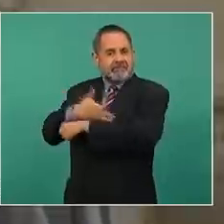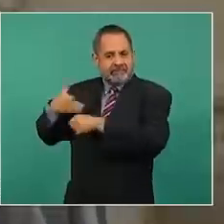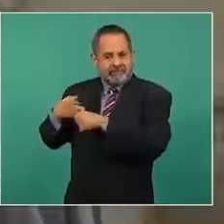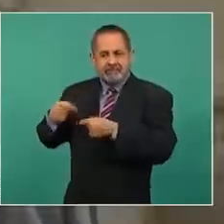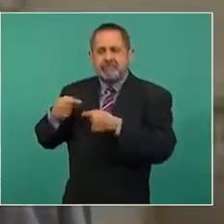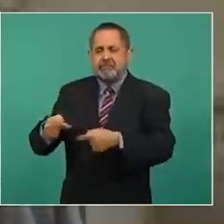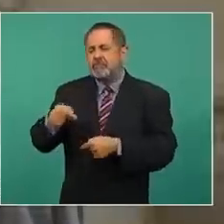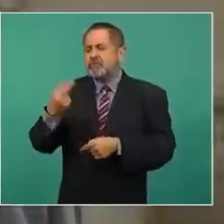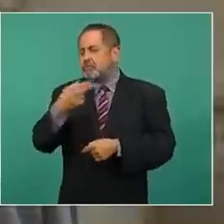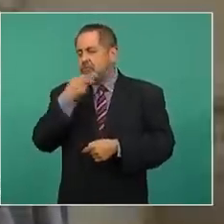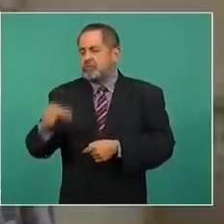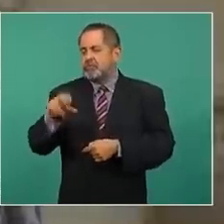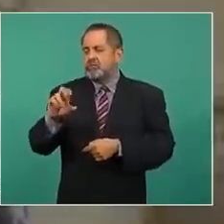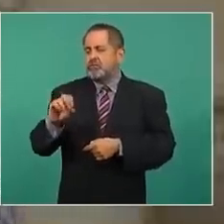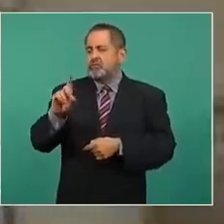trans